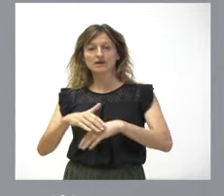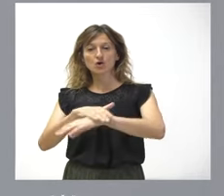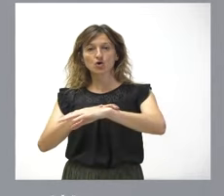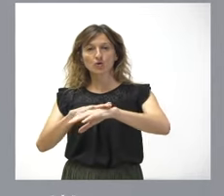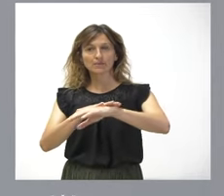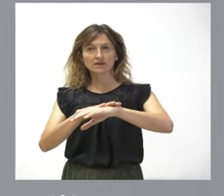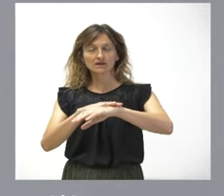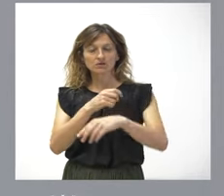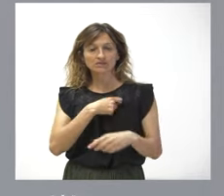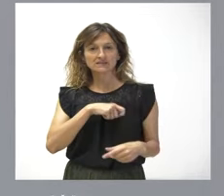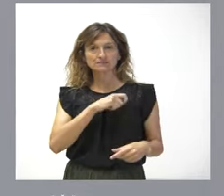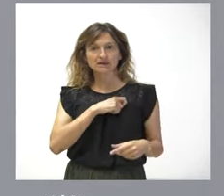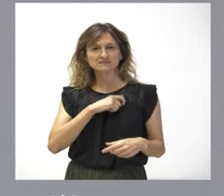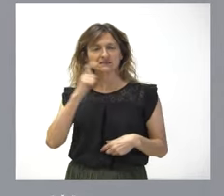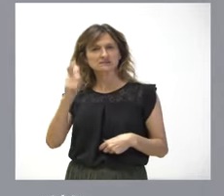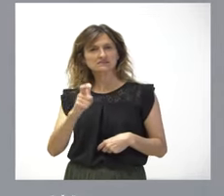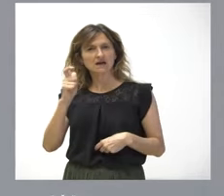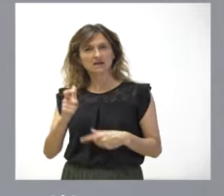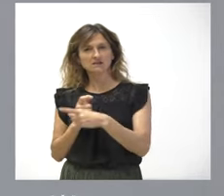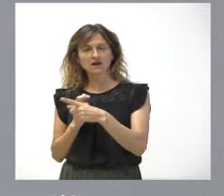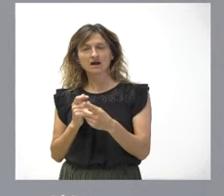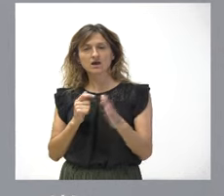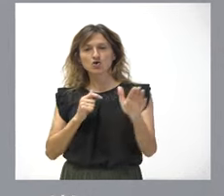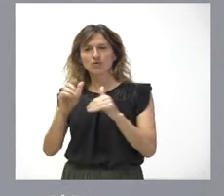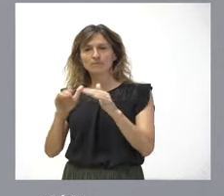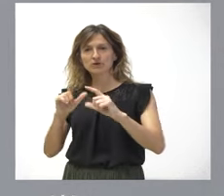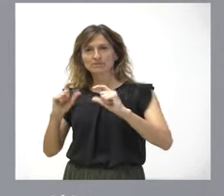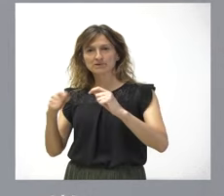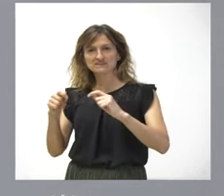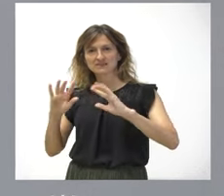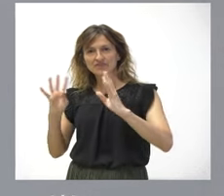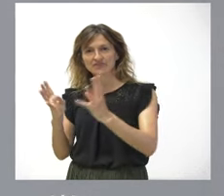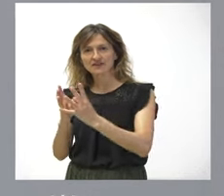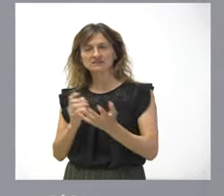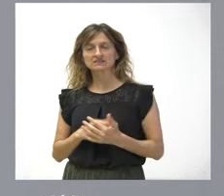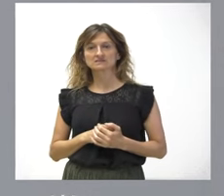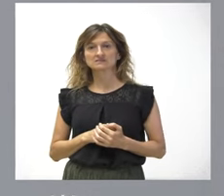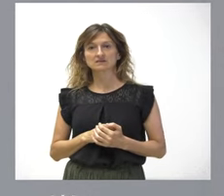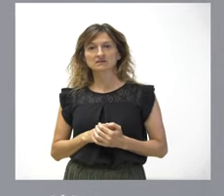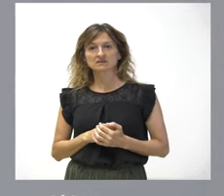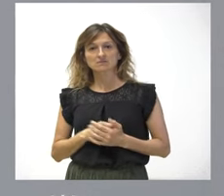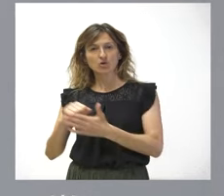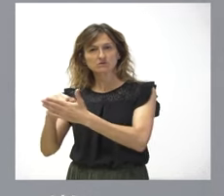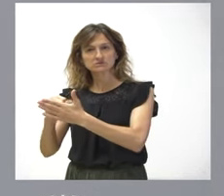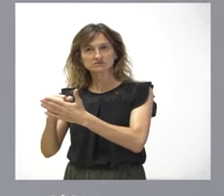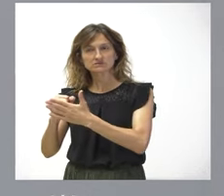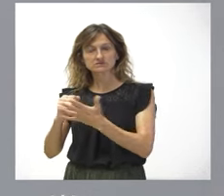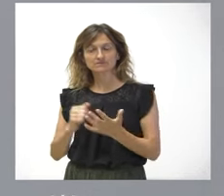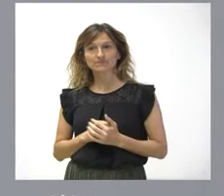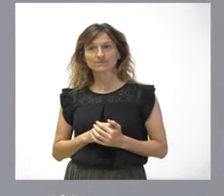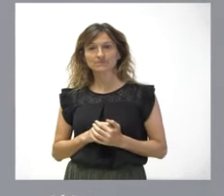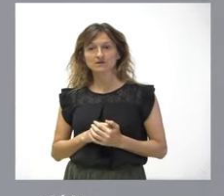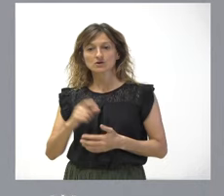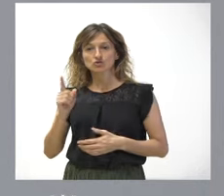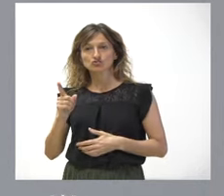que está tardando mucho en convocar esa conferencia de presidentes lo está haciendo arrastras y solo ha propuesto un tema para